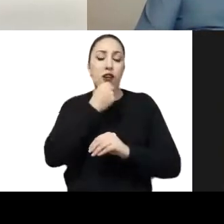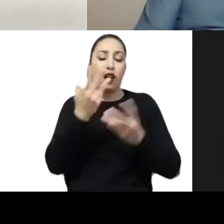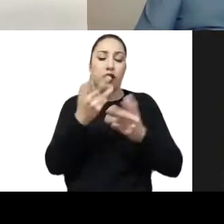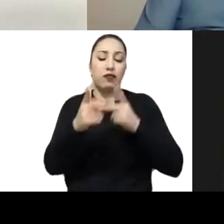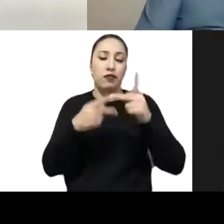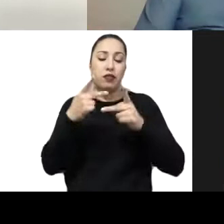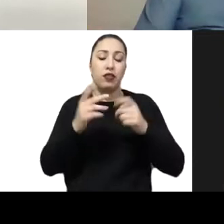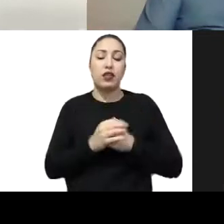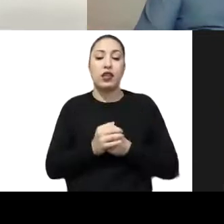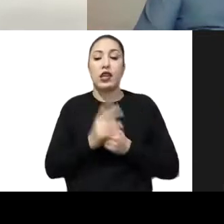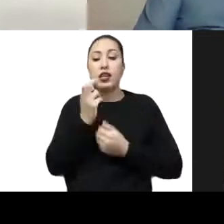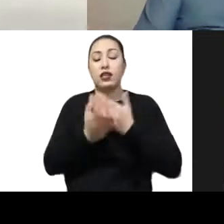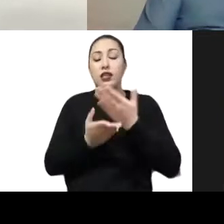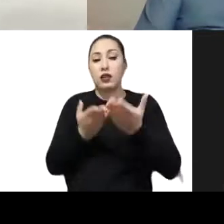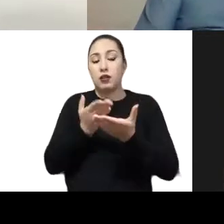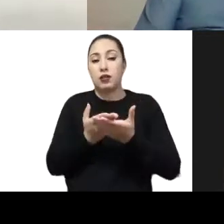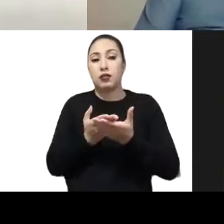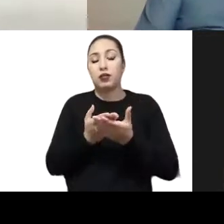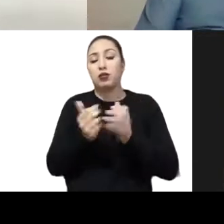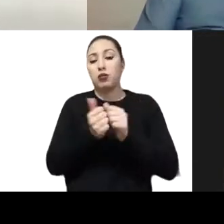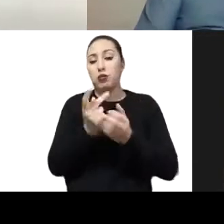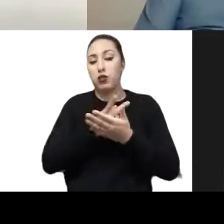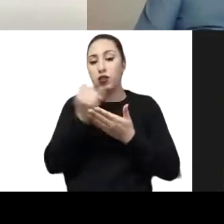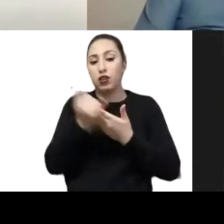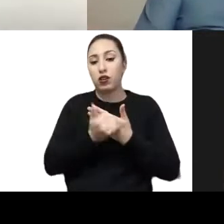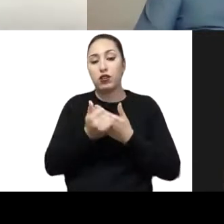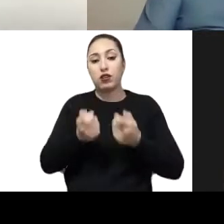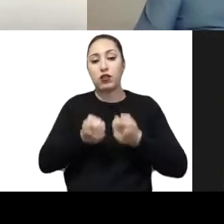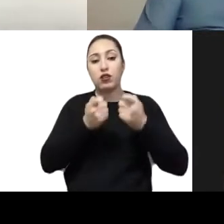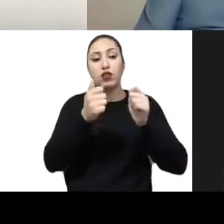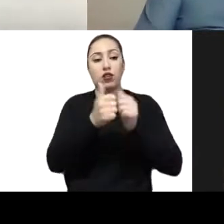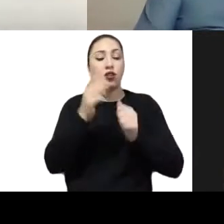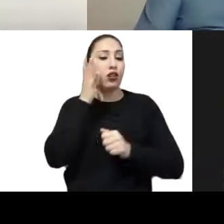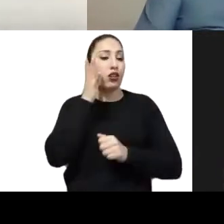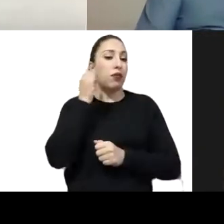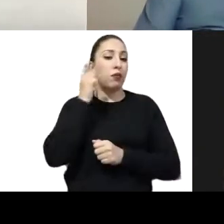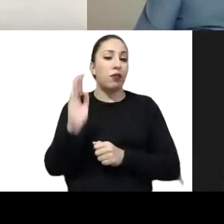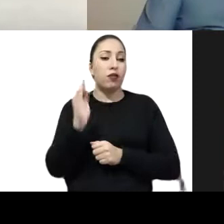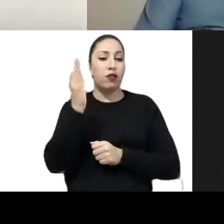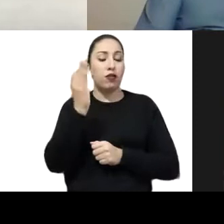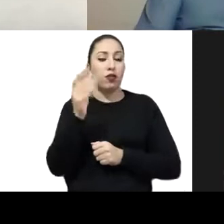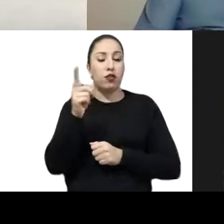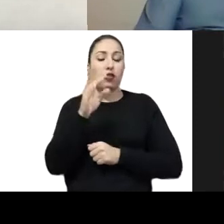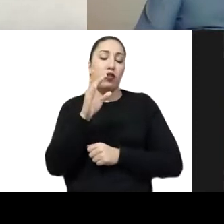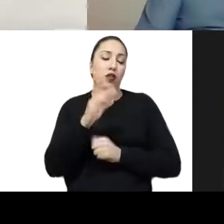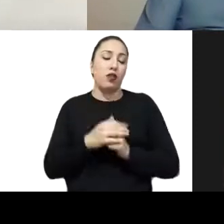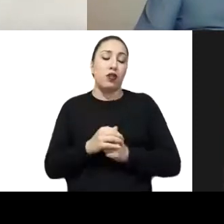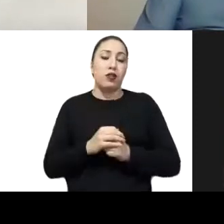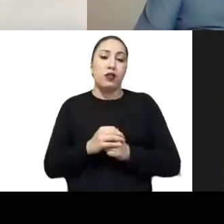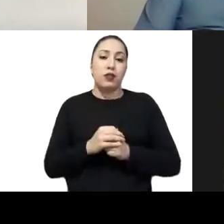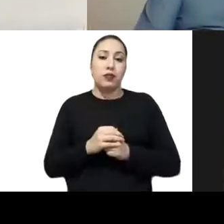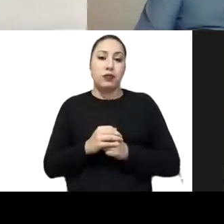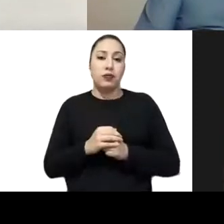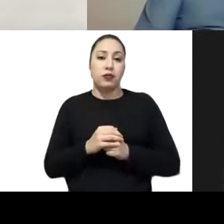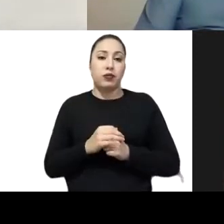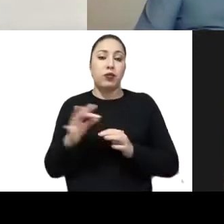presente iniciativa, con proyecto de decreto, será presentada ante la Cámara de Diputados del Honorable Congreso de la Unión, de